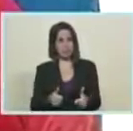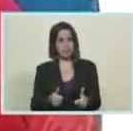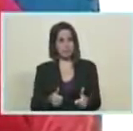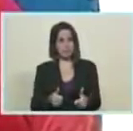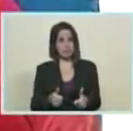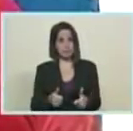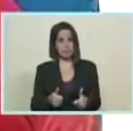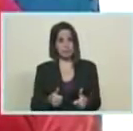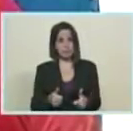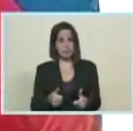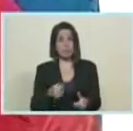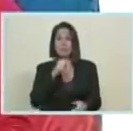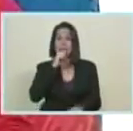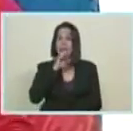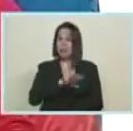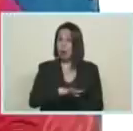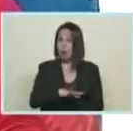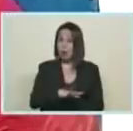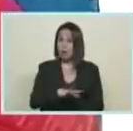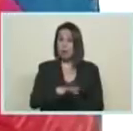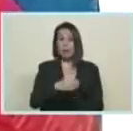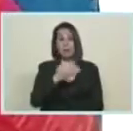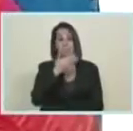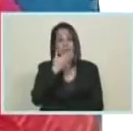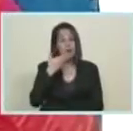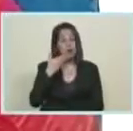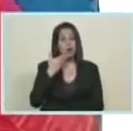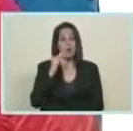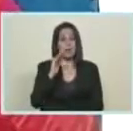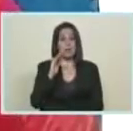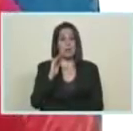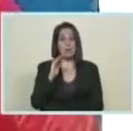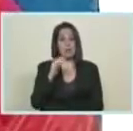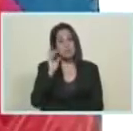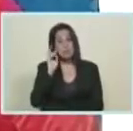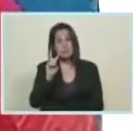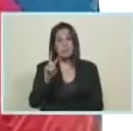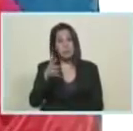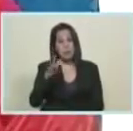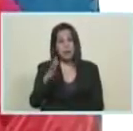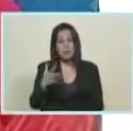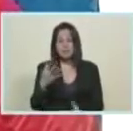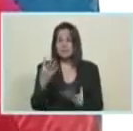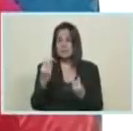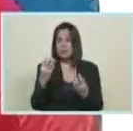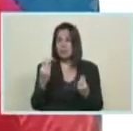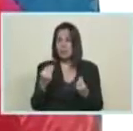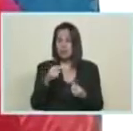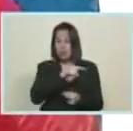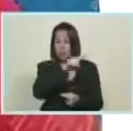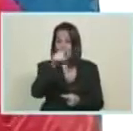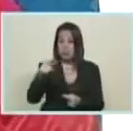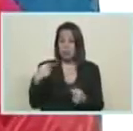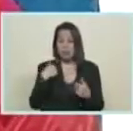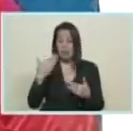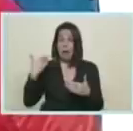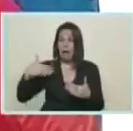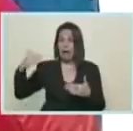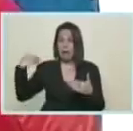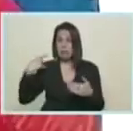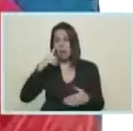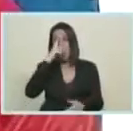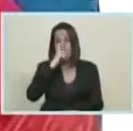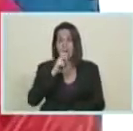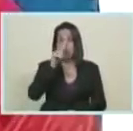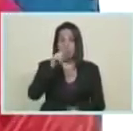aunque en condiciones históricas más favorables, se parece mucho a la tarea que ustedes mismos cumplieron en el